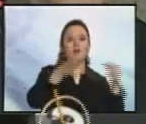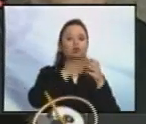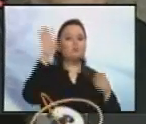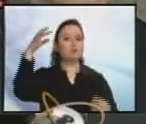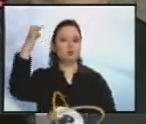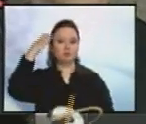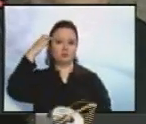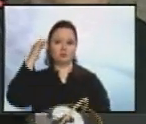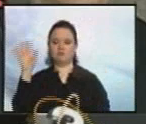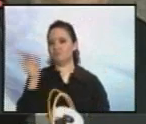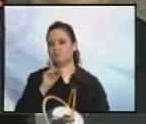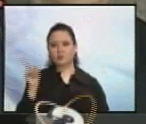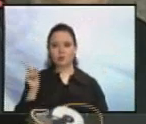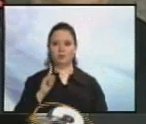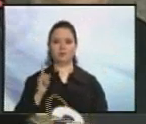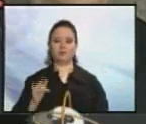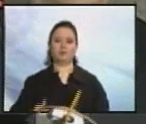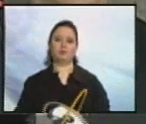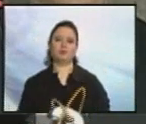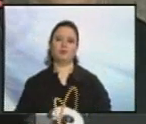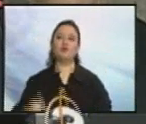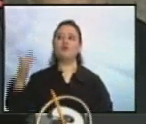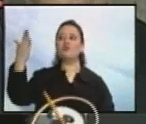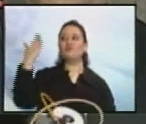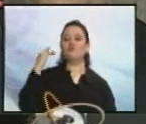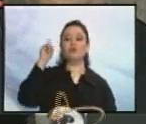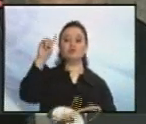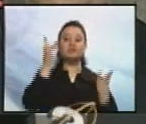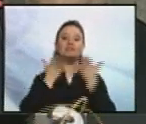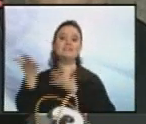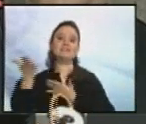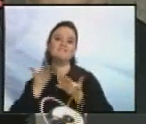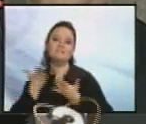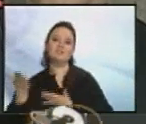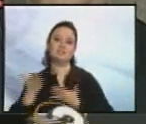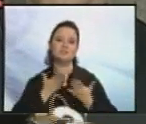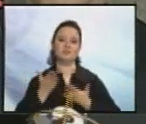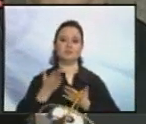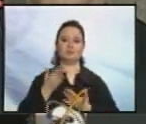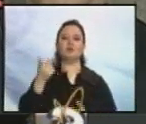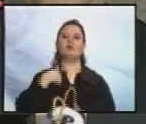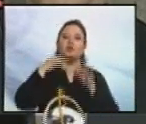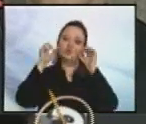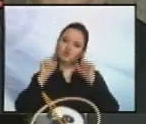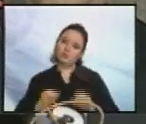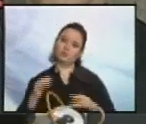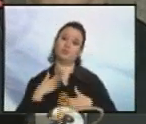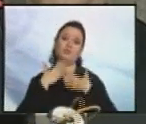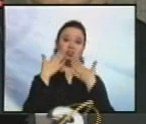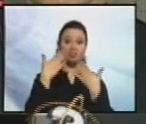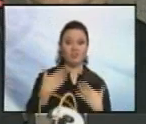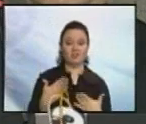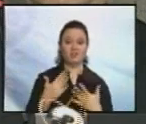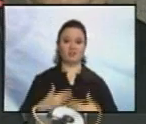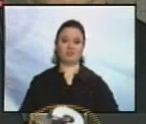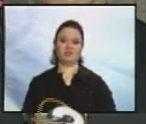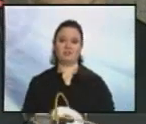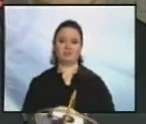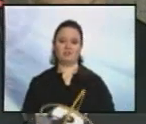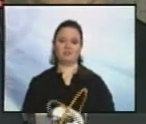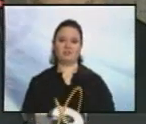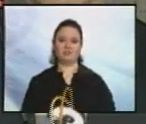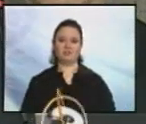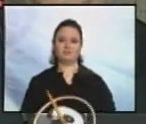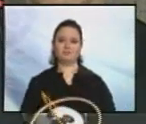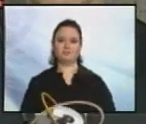grupo o facción. Fue un servicio que, planteado, como lo diría